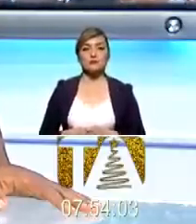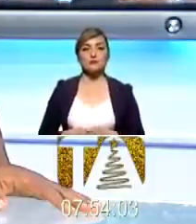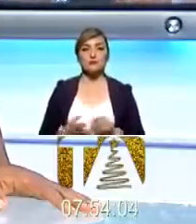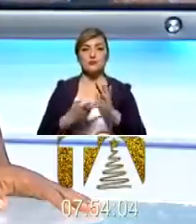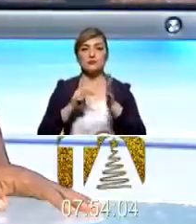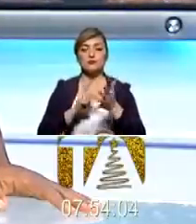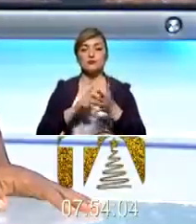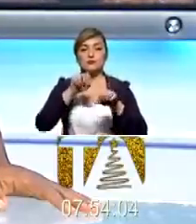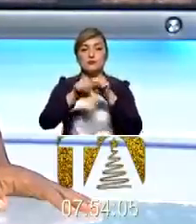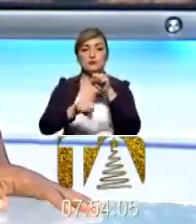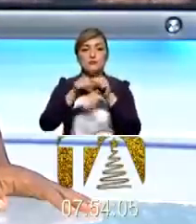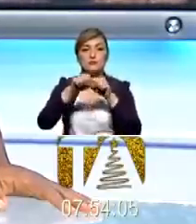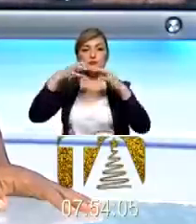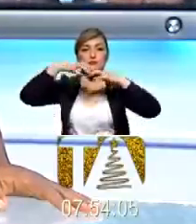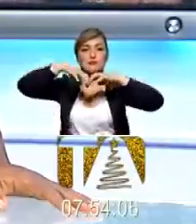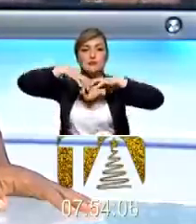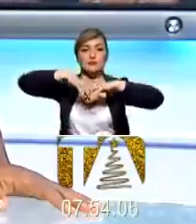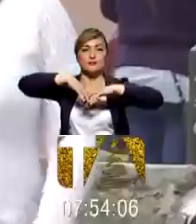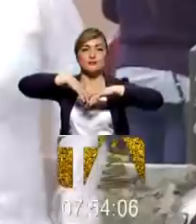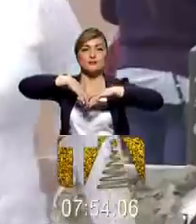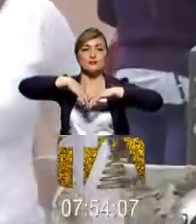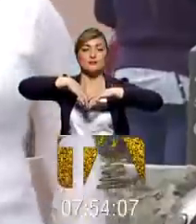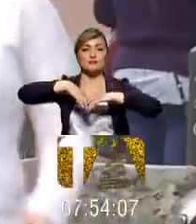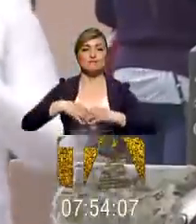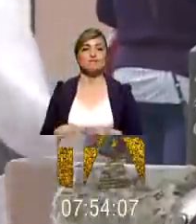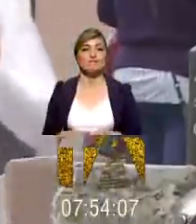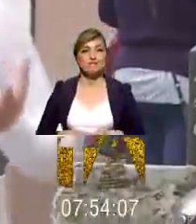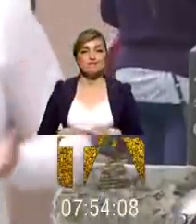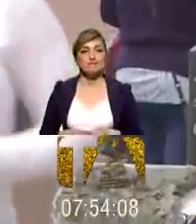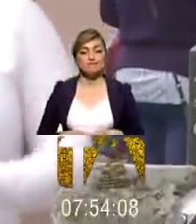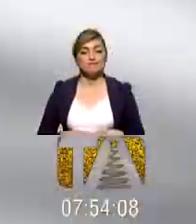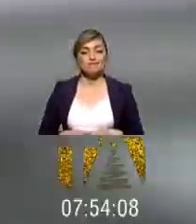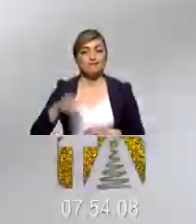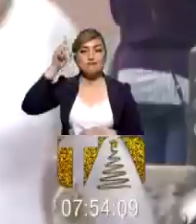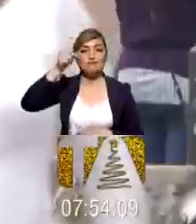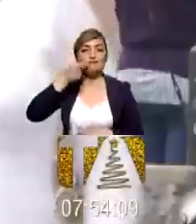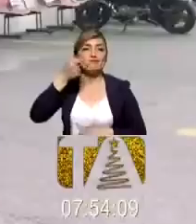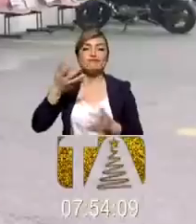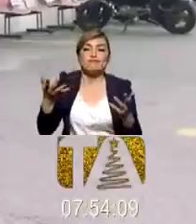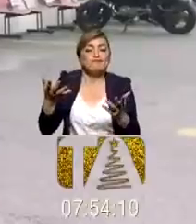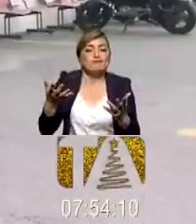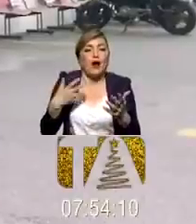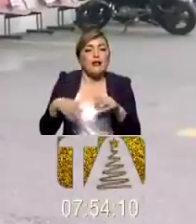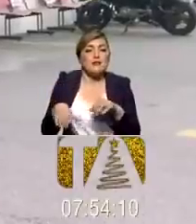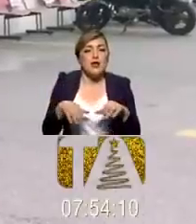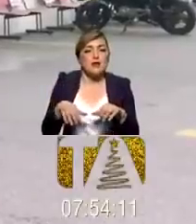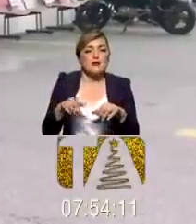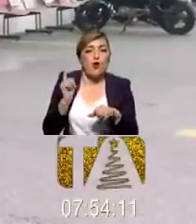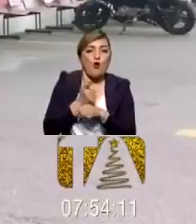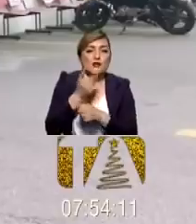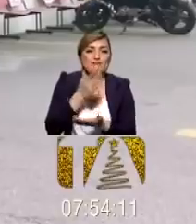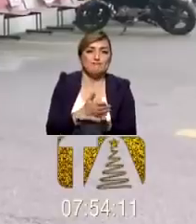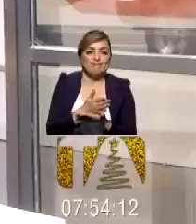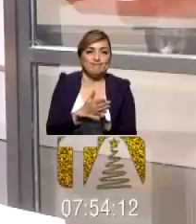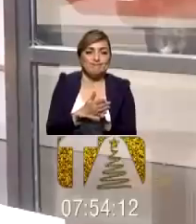la planificación y los deja al borde de la quiebra. El anuncio del gobierno sobre la paralización de algunas actividades y el